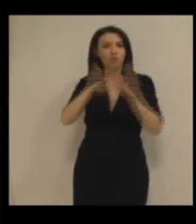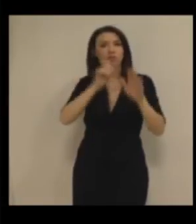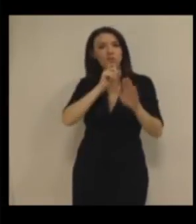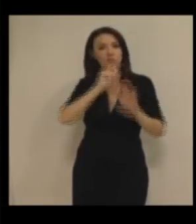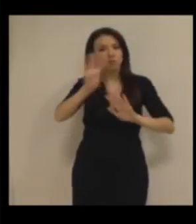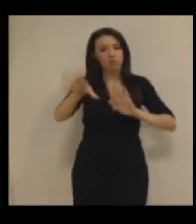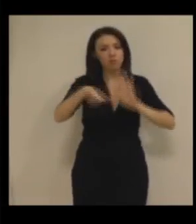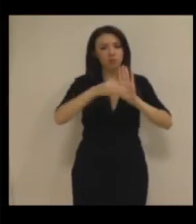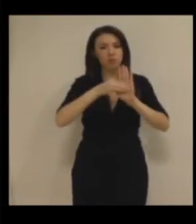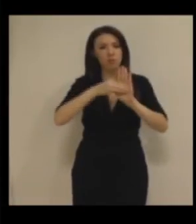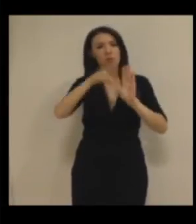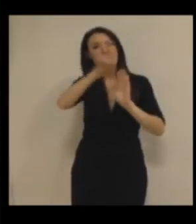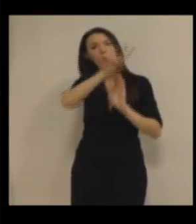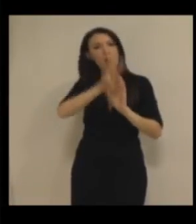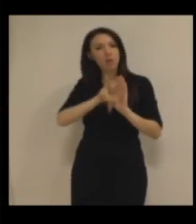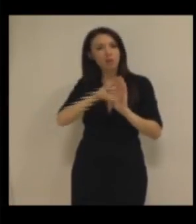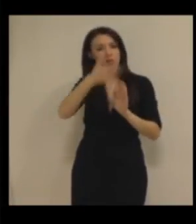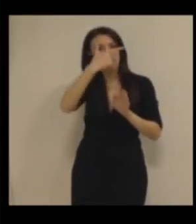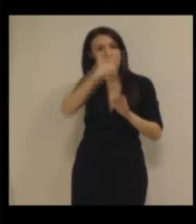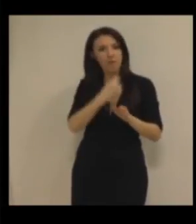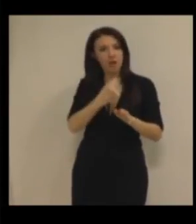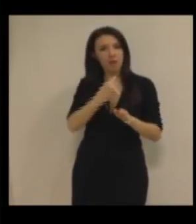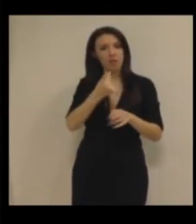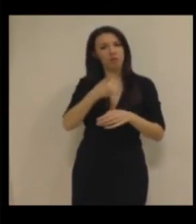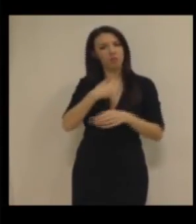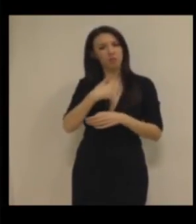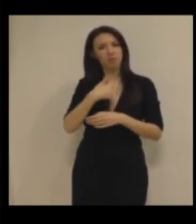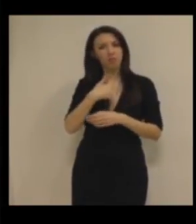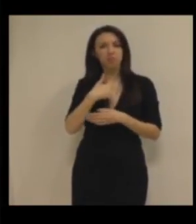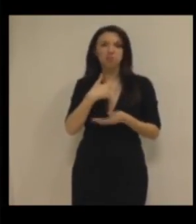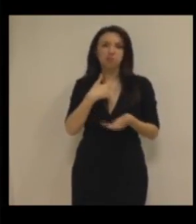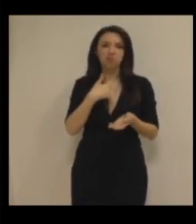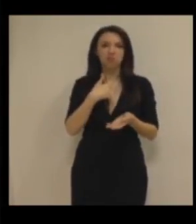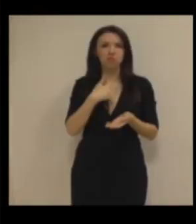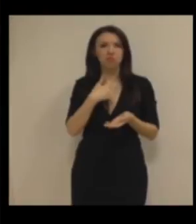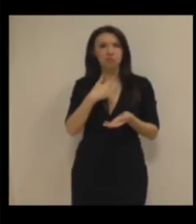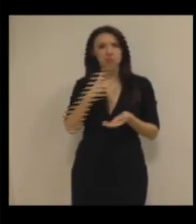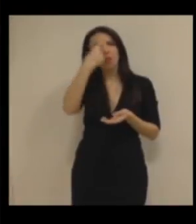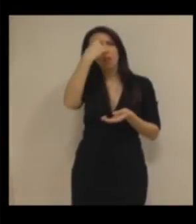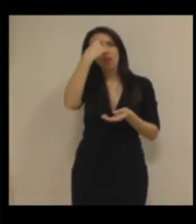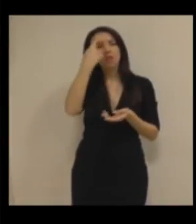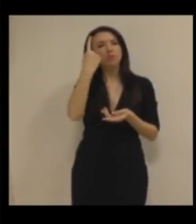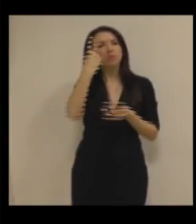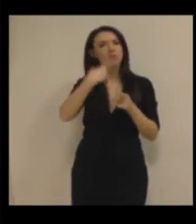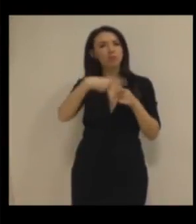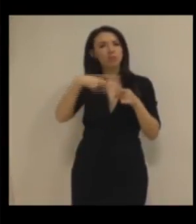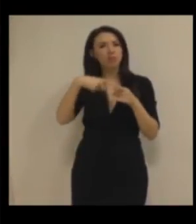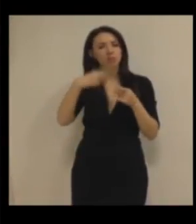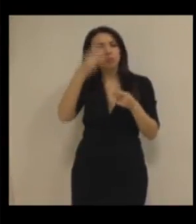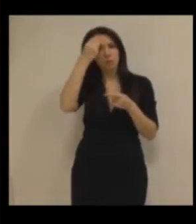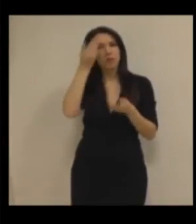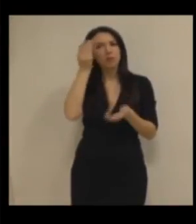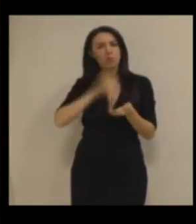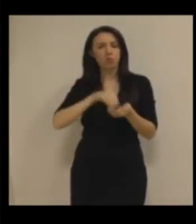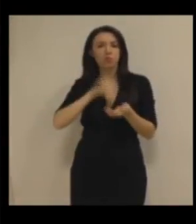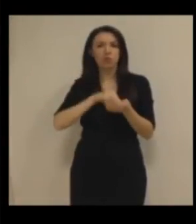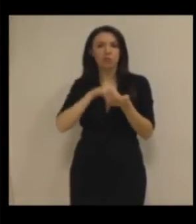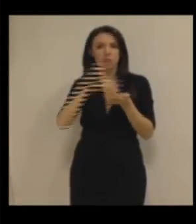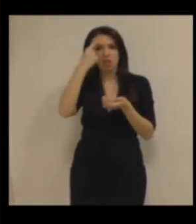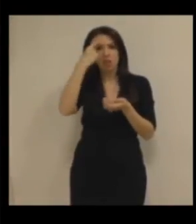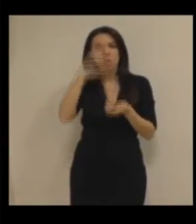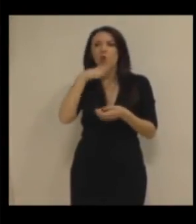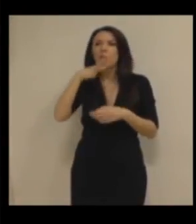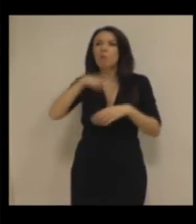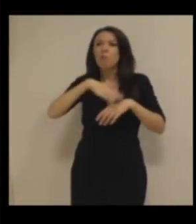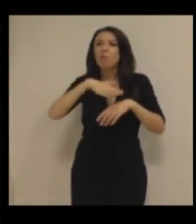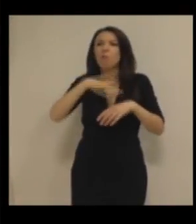incorporando la lectura fácil, también a mí me ha venido la idea, algo que yo he pensado muchas veces. ¿Por qué